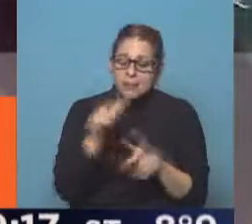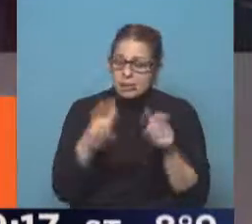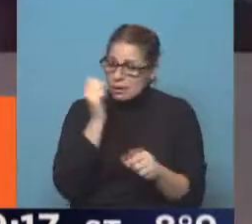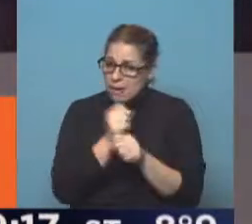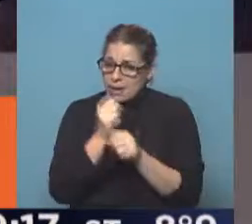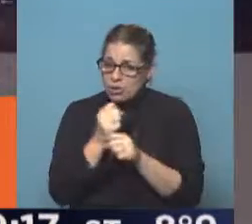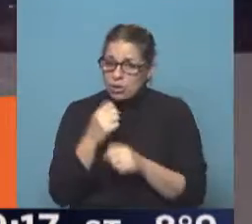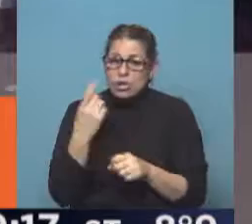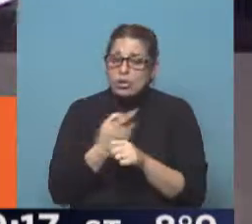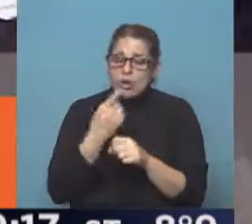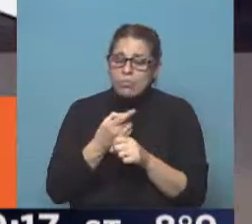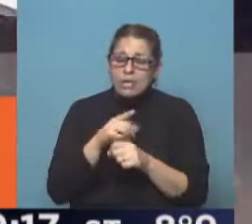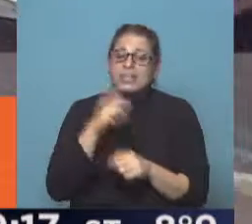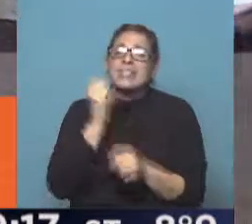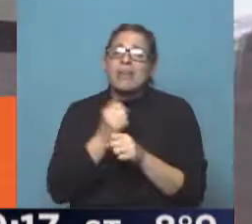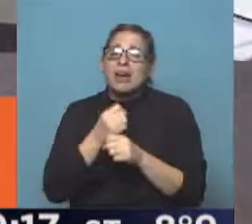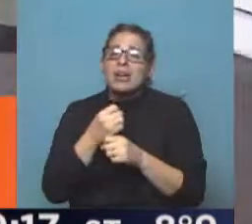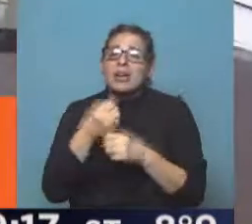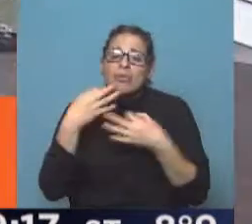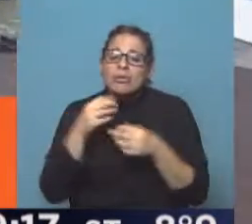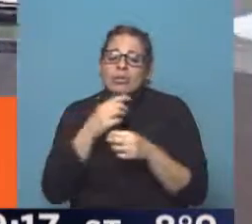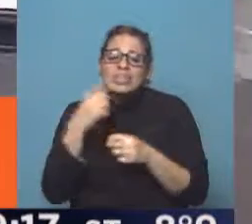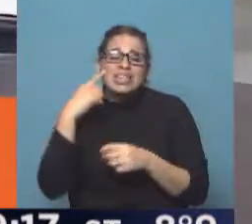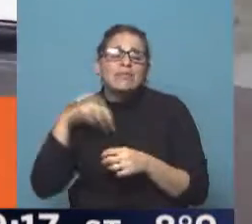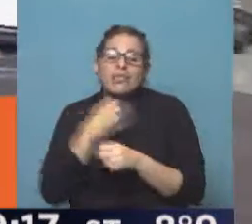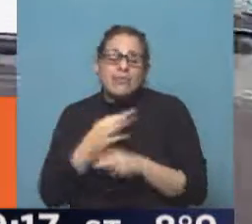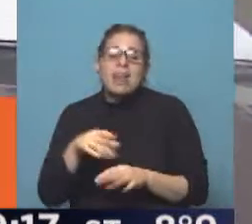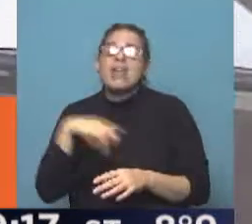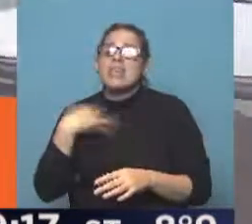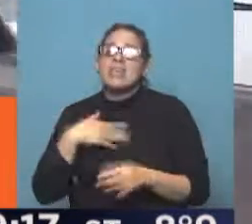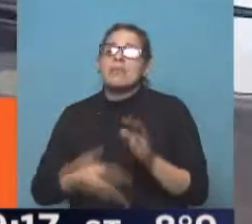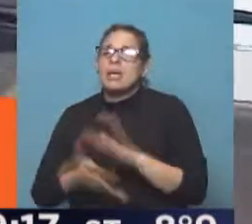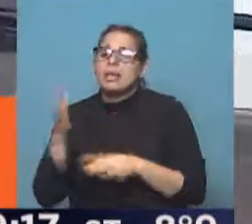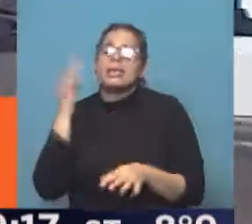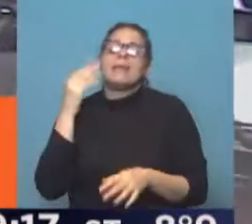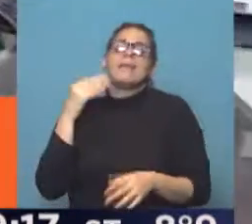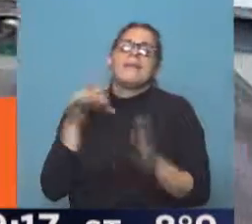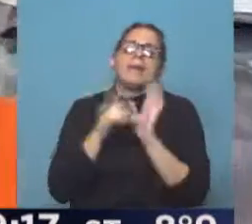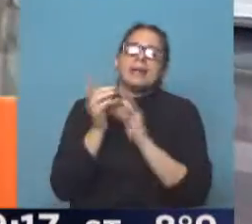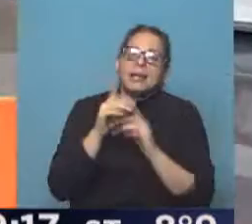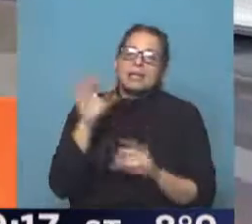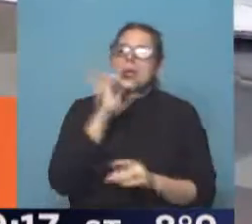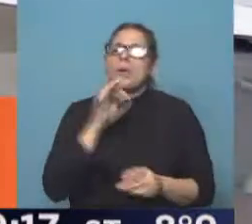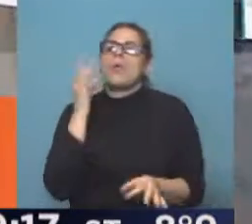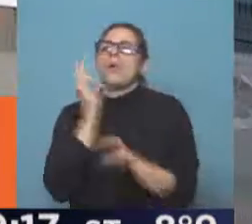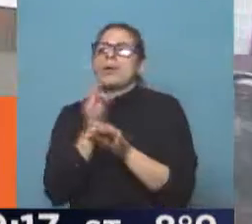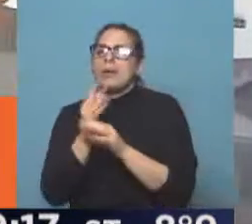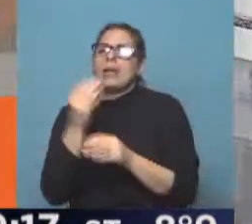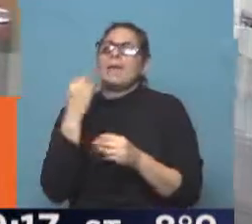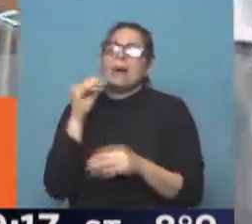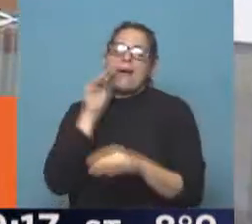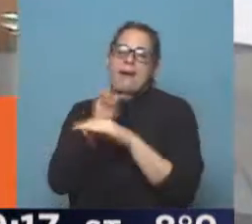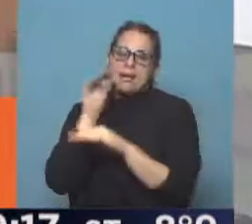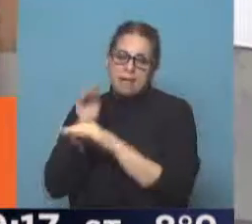hoy no tienen acceso a las changas, tienen que volver a los comedores, a las parroquias, a ir a la escuela con sus chicos a solventar